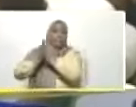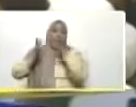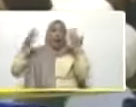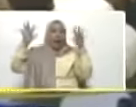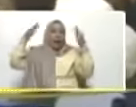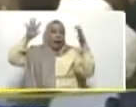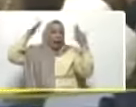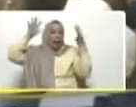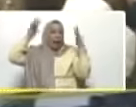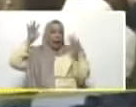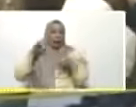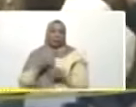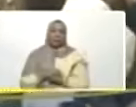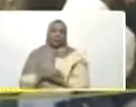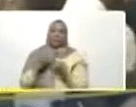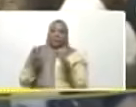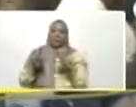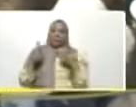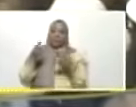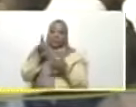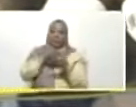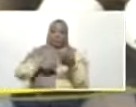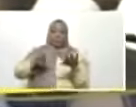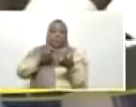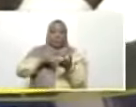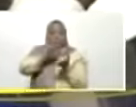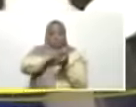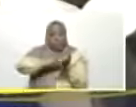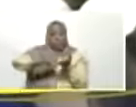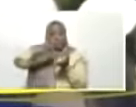emprendimiento El séptimo lectura y